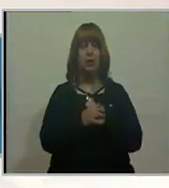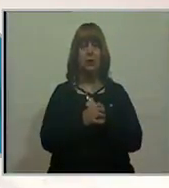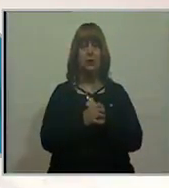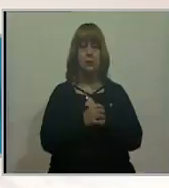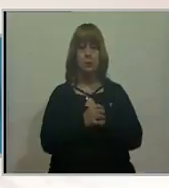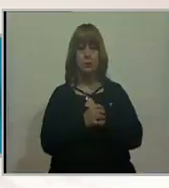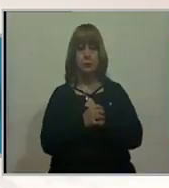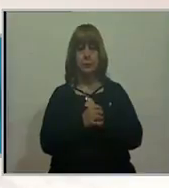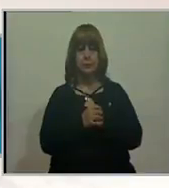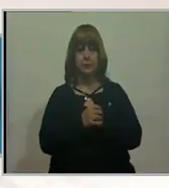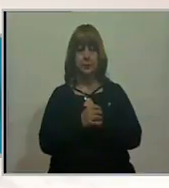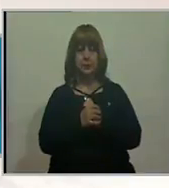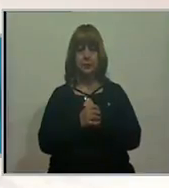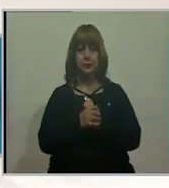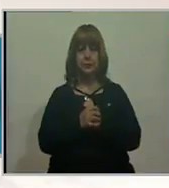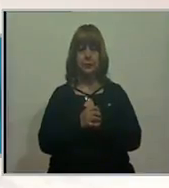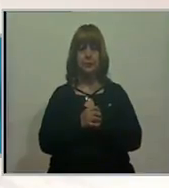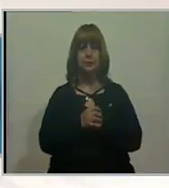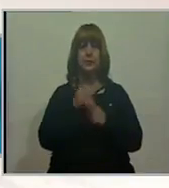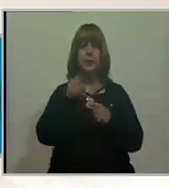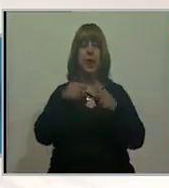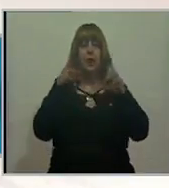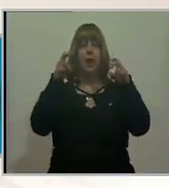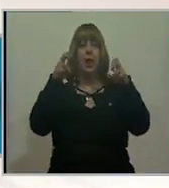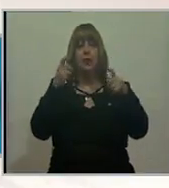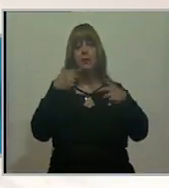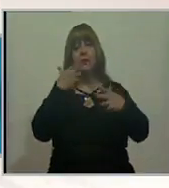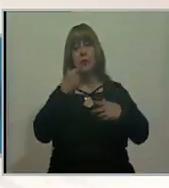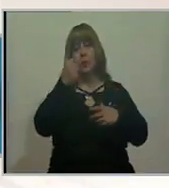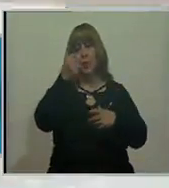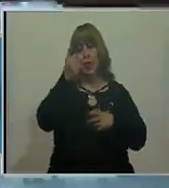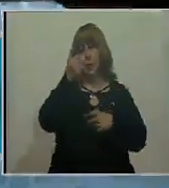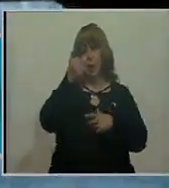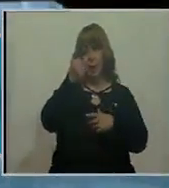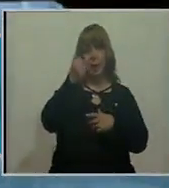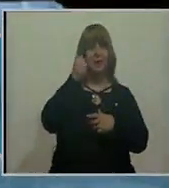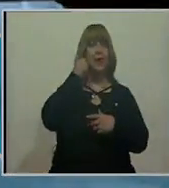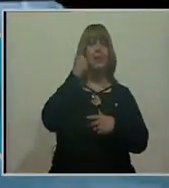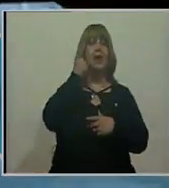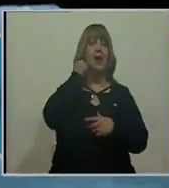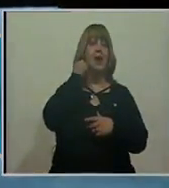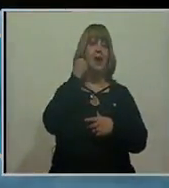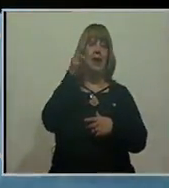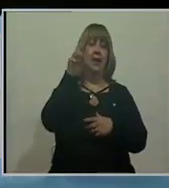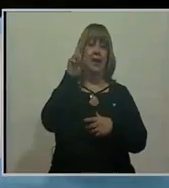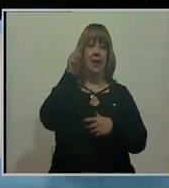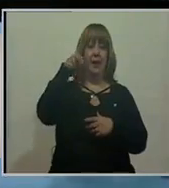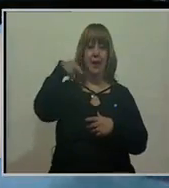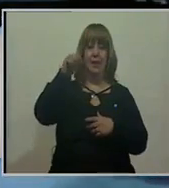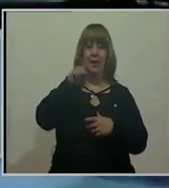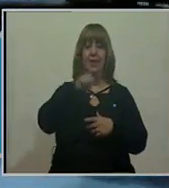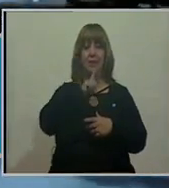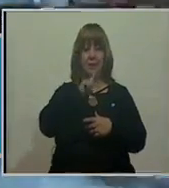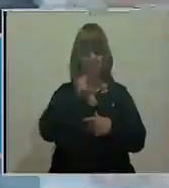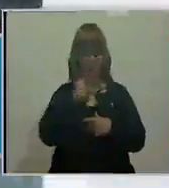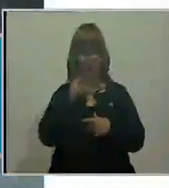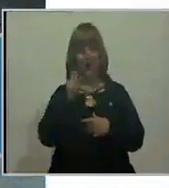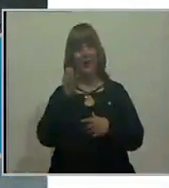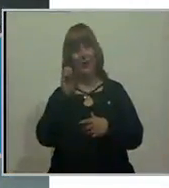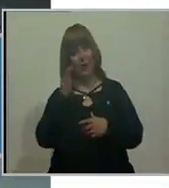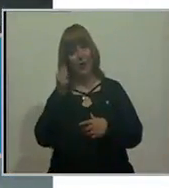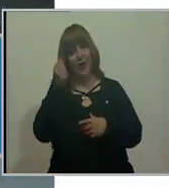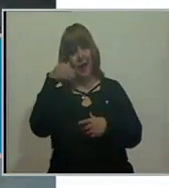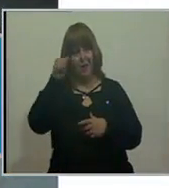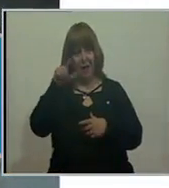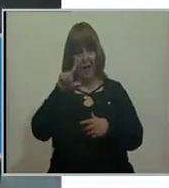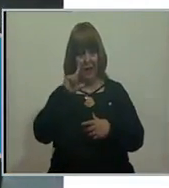Total. Vamos a hablar de Amalia Granata. Dale. Nosotros sabemos que Amalia Granata es una de las abanderadas defendiendo